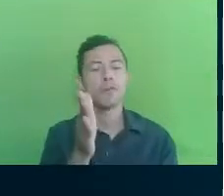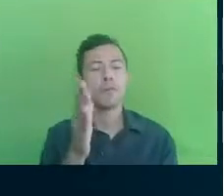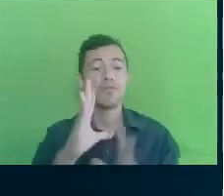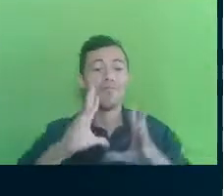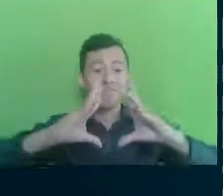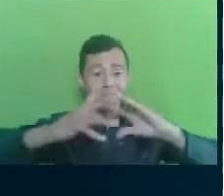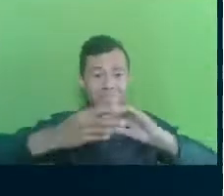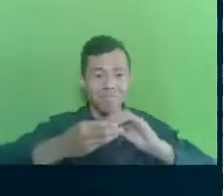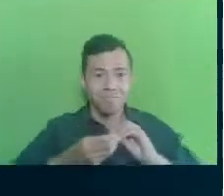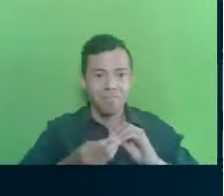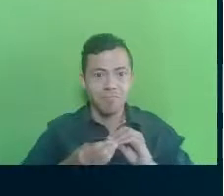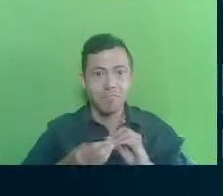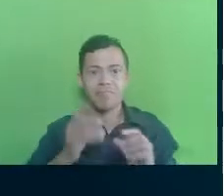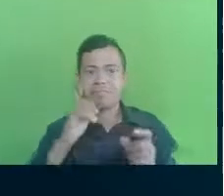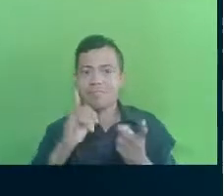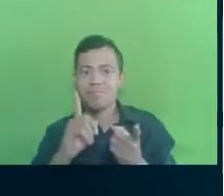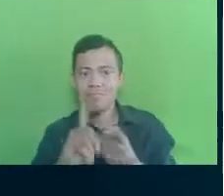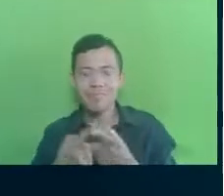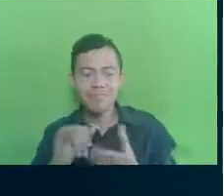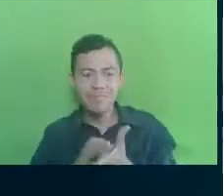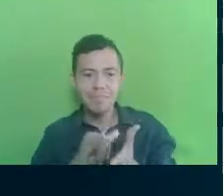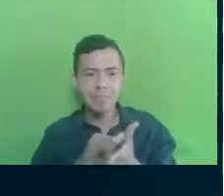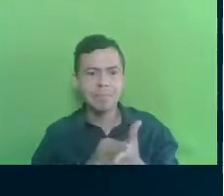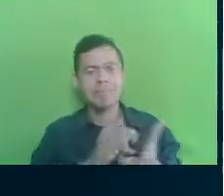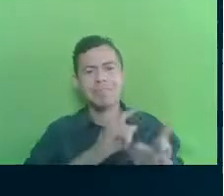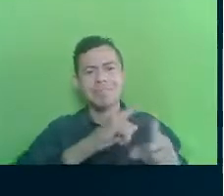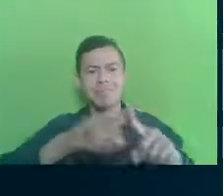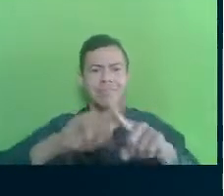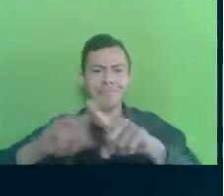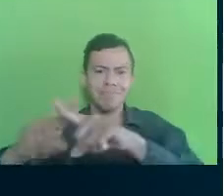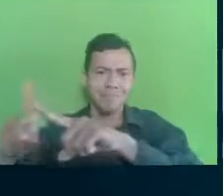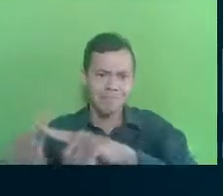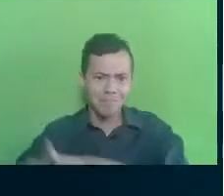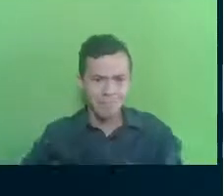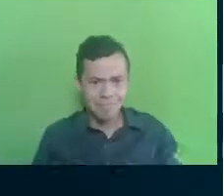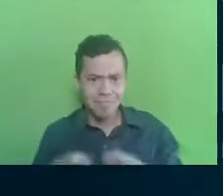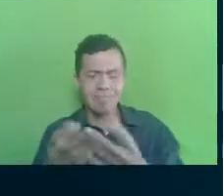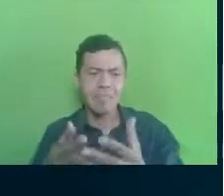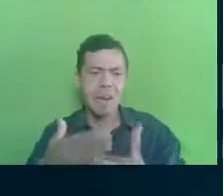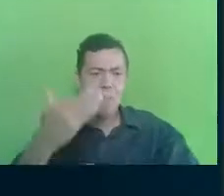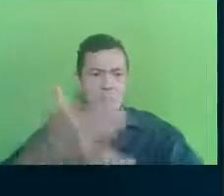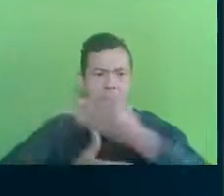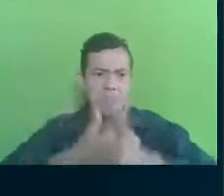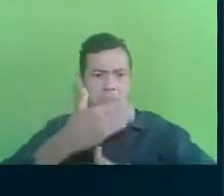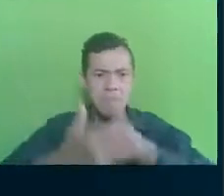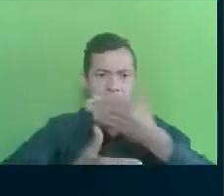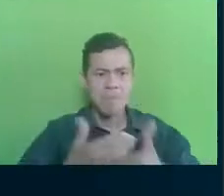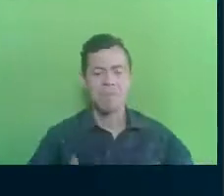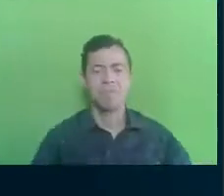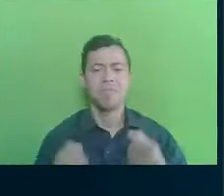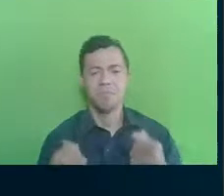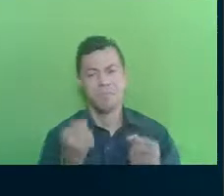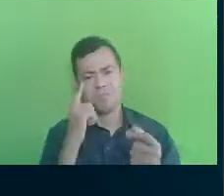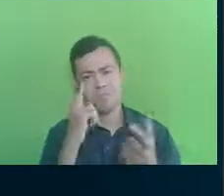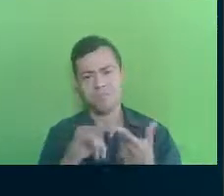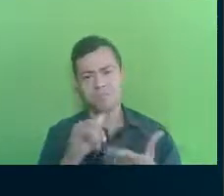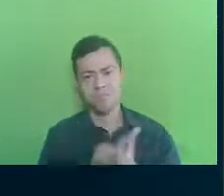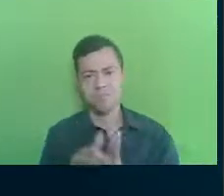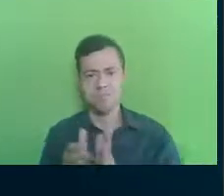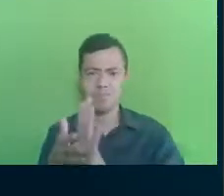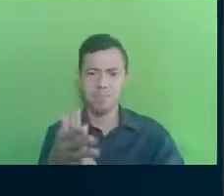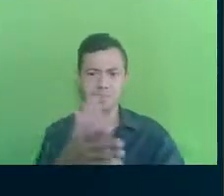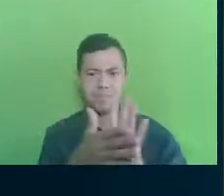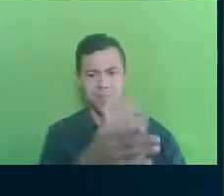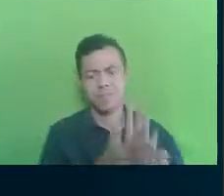van a correr directamente en los dispositivos y muy probablemente si requieren un procesamiento muy robusto, pues será ese